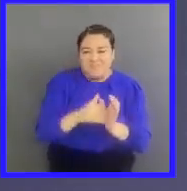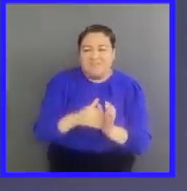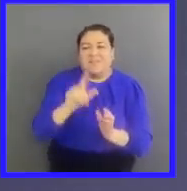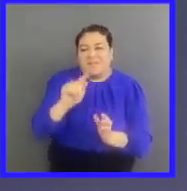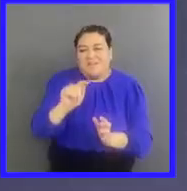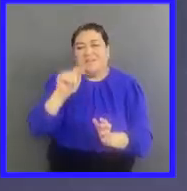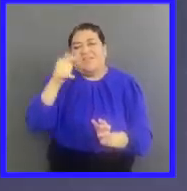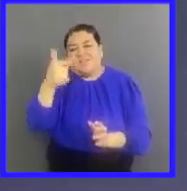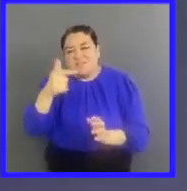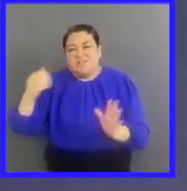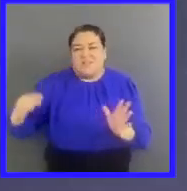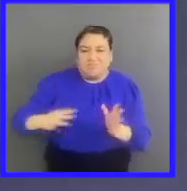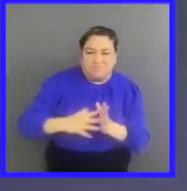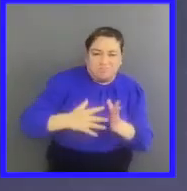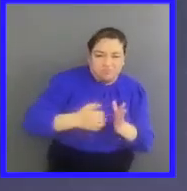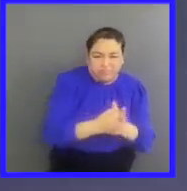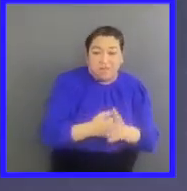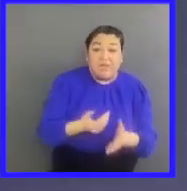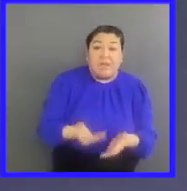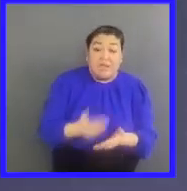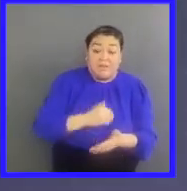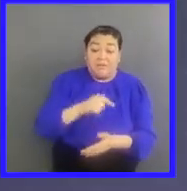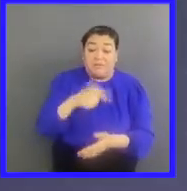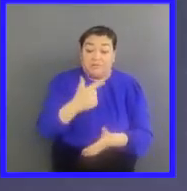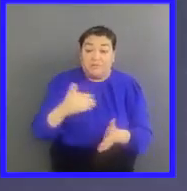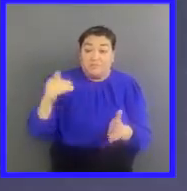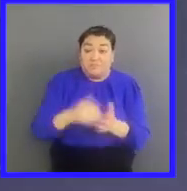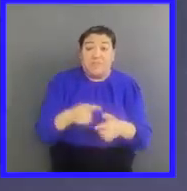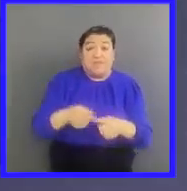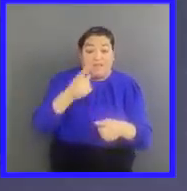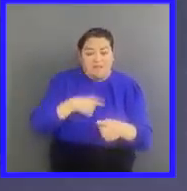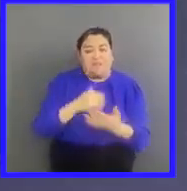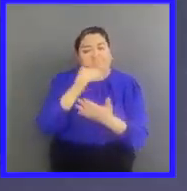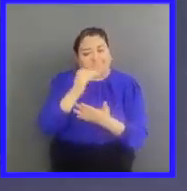a los 12,250 del 2023. La AMIS